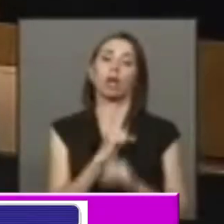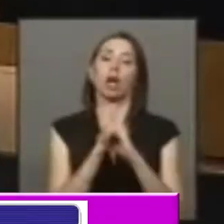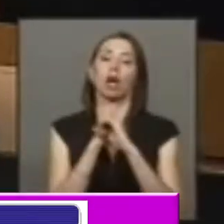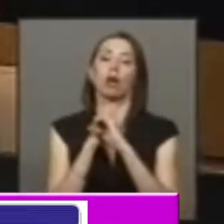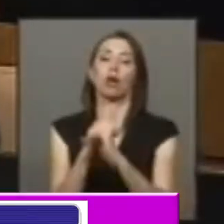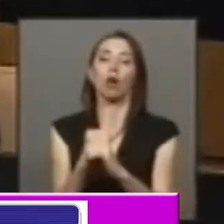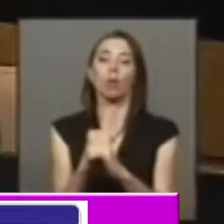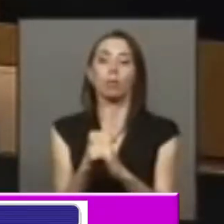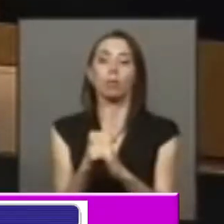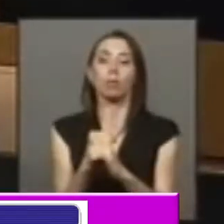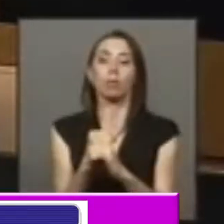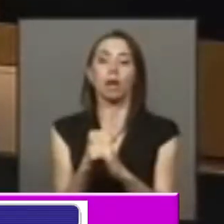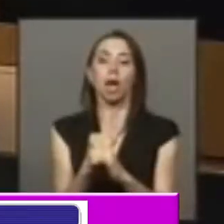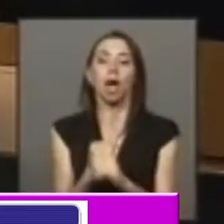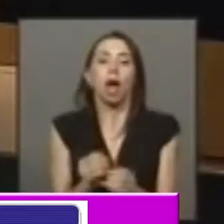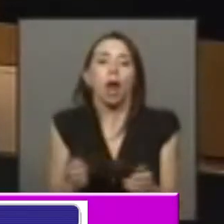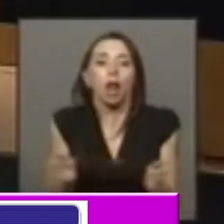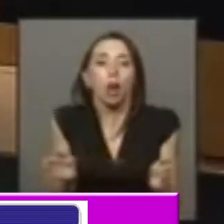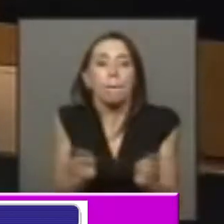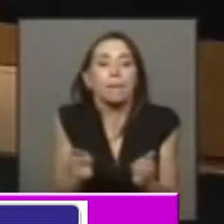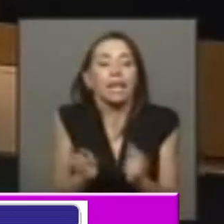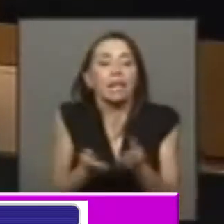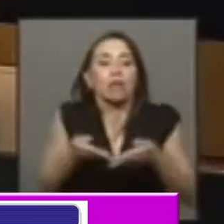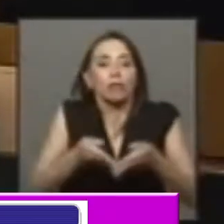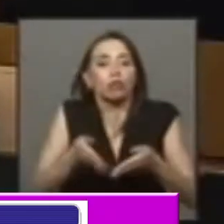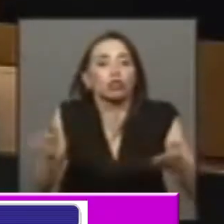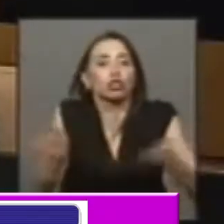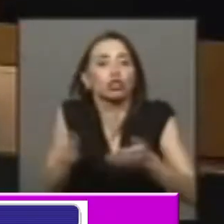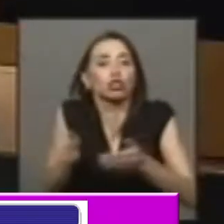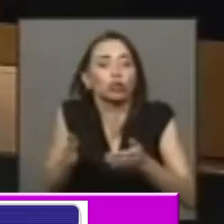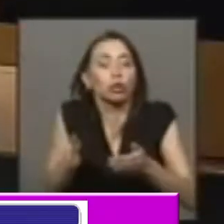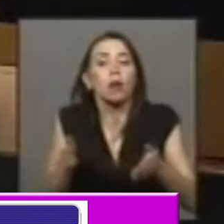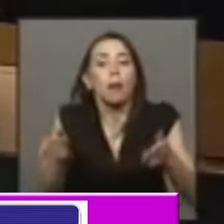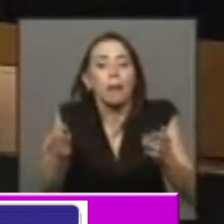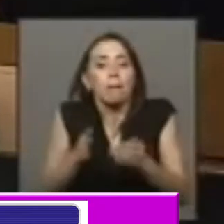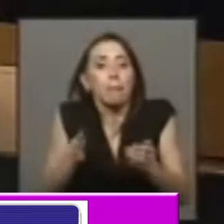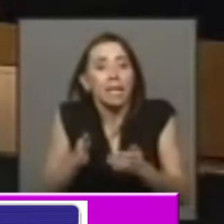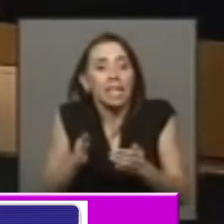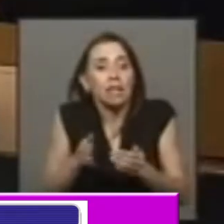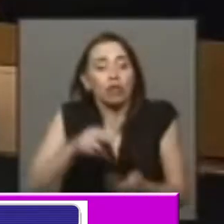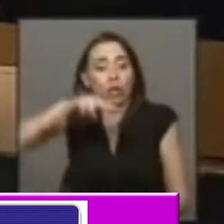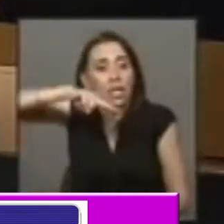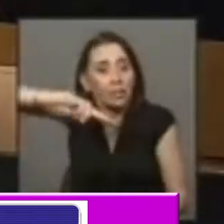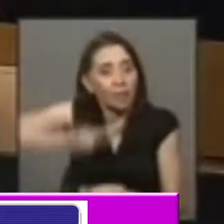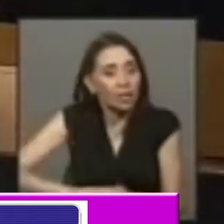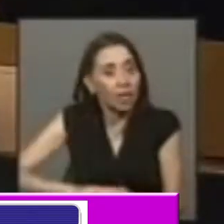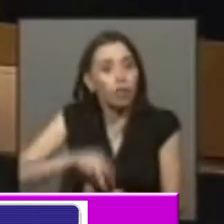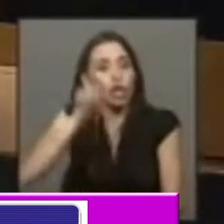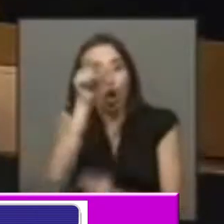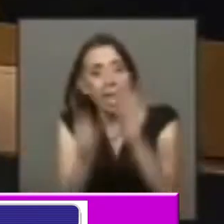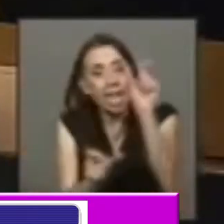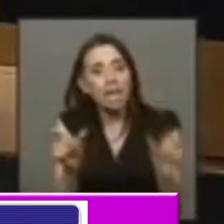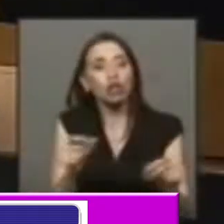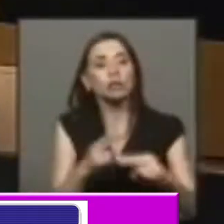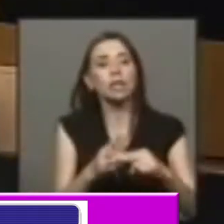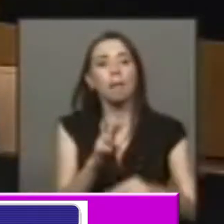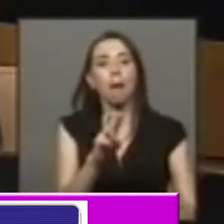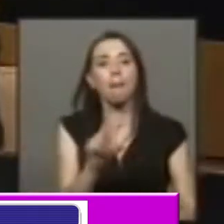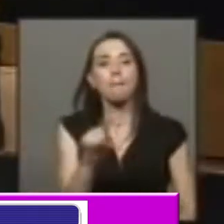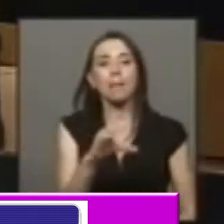intereses de los pequeños y eso hay que tenerlo en cuenta de los pequeños de los verdaderos pescadores artesanales